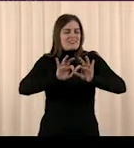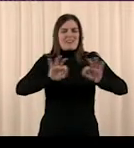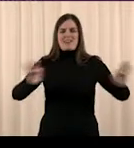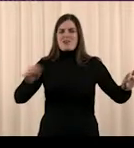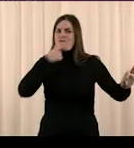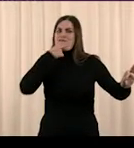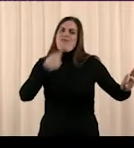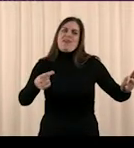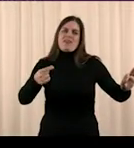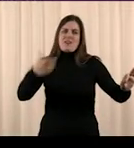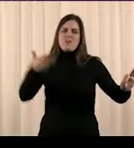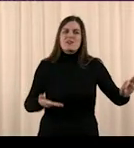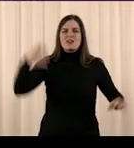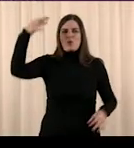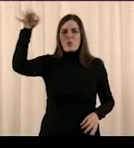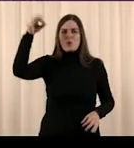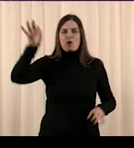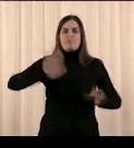Lo único.